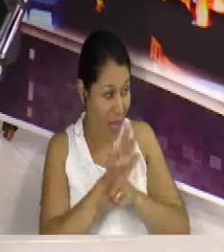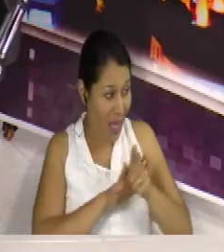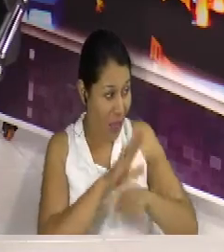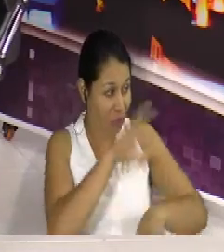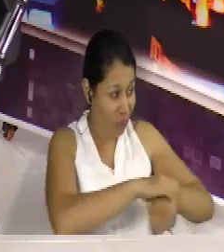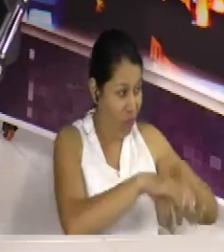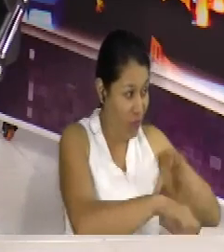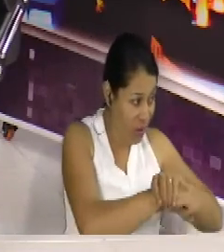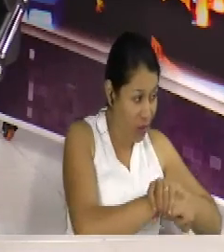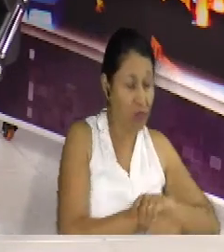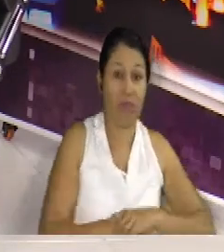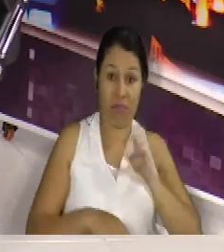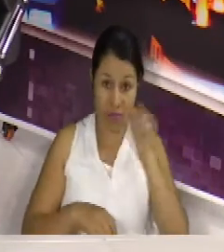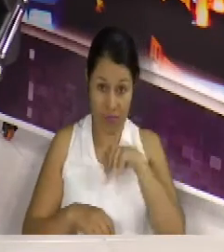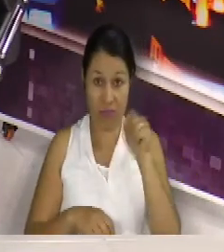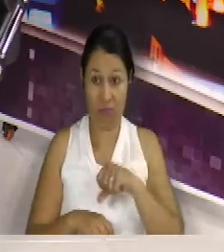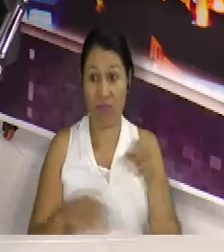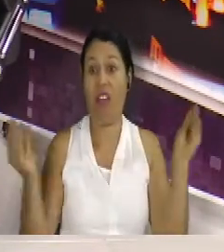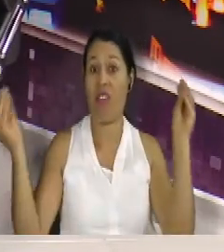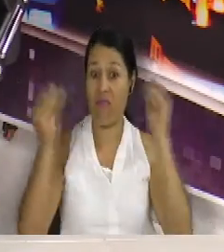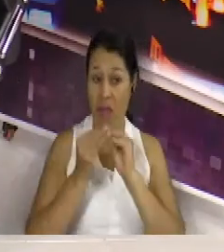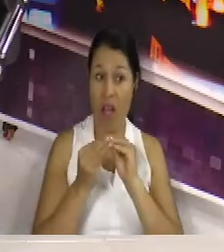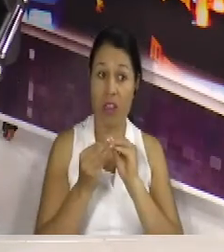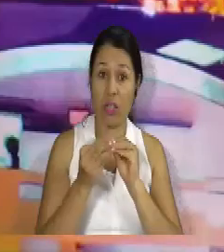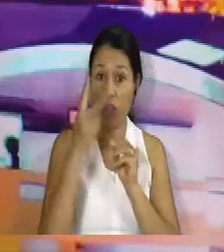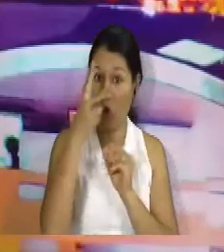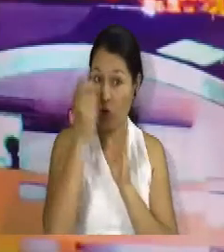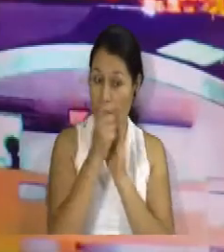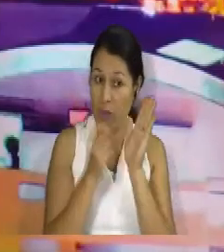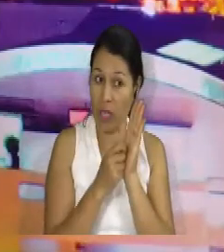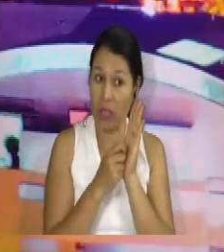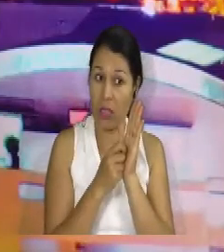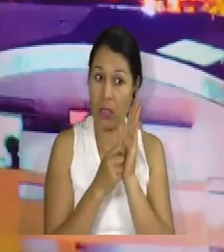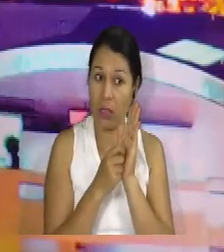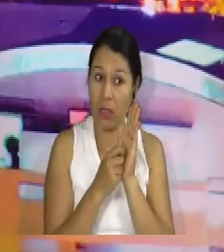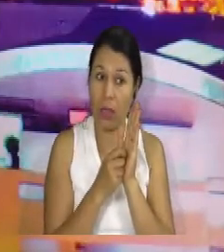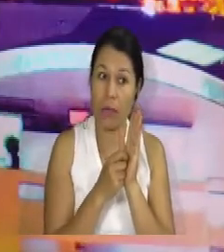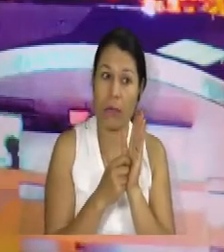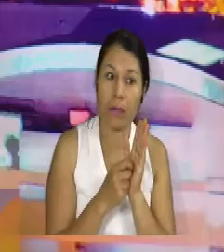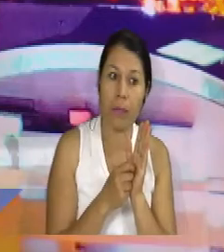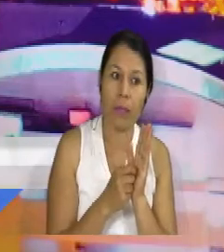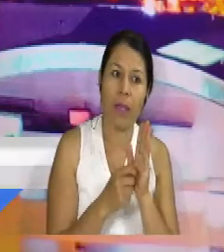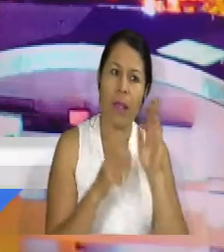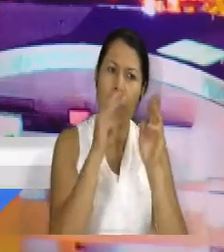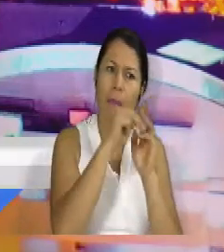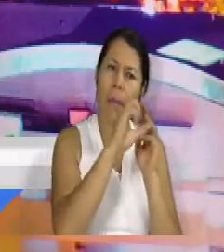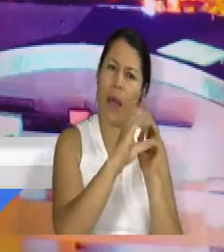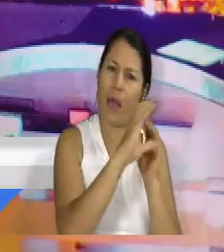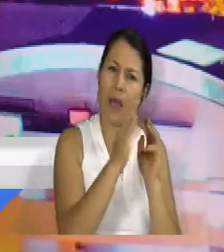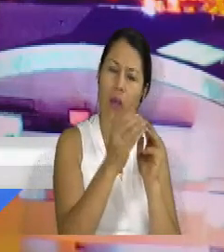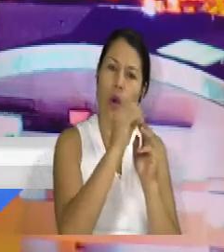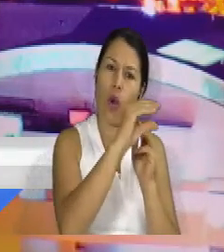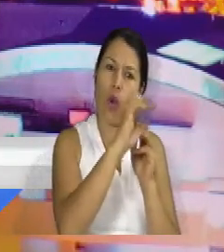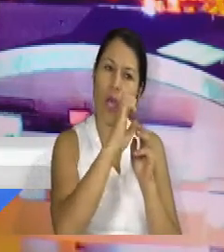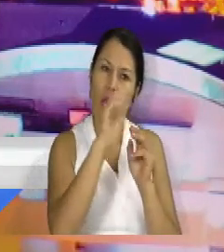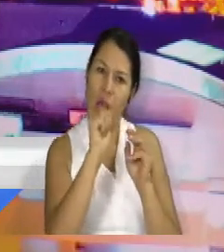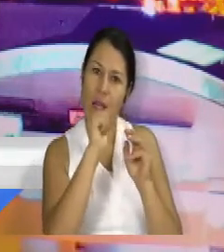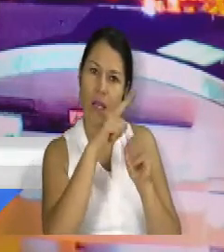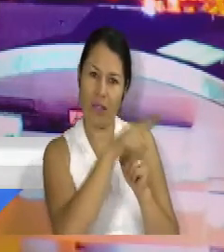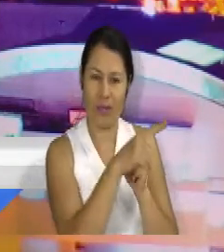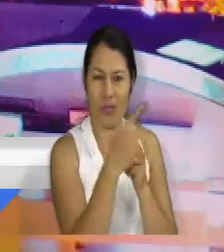a mí en dos ocasiones, muy concretas, la MAT-OEA, que era la misión de acompañamiento al proceso de paz con los